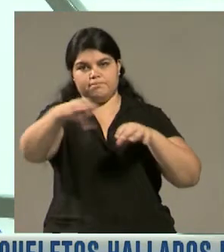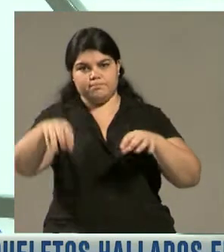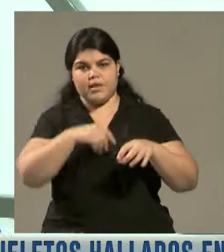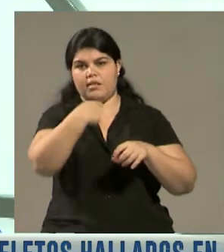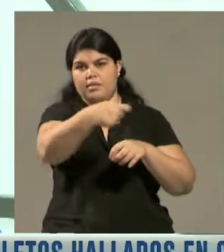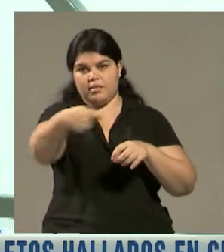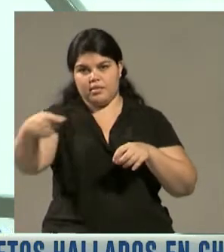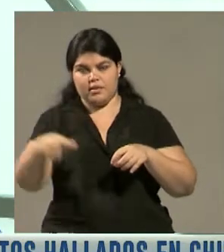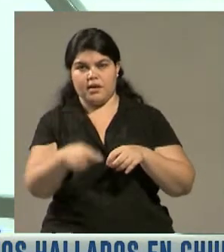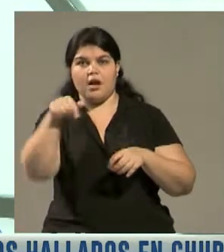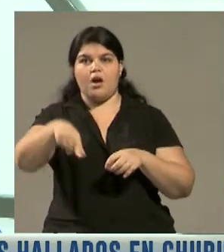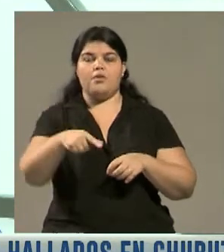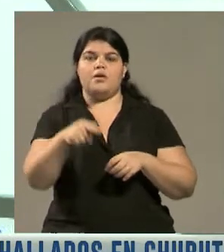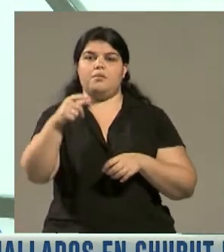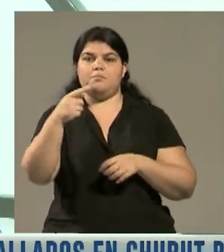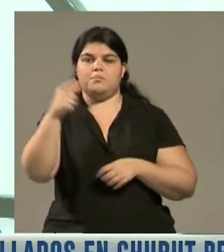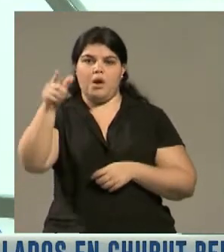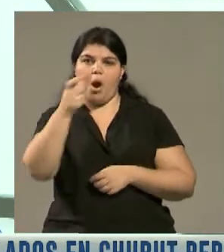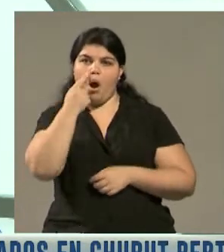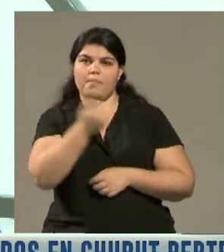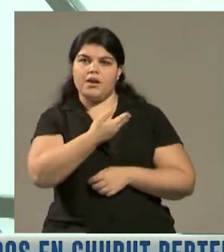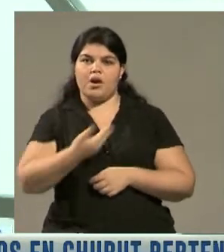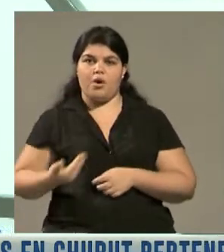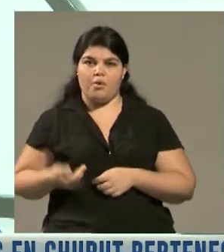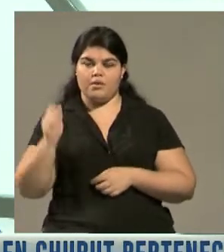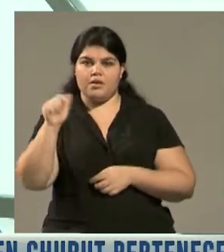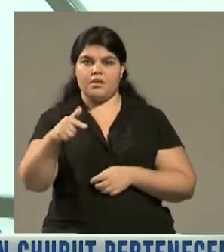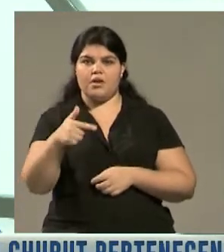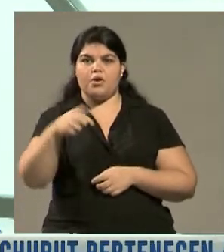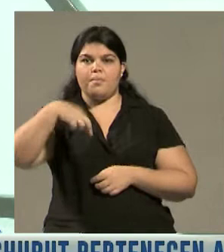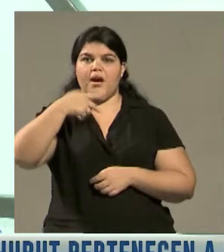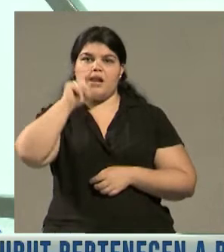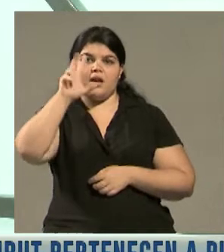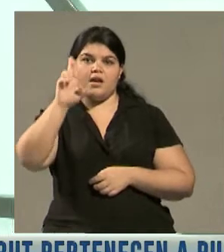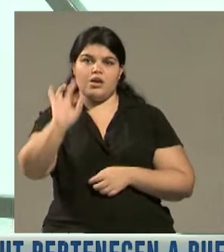de la UCR, Jorge Palero, después de haber ratificado este consenso fiscal.